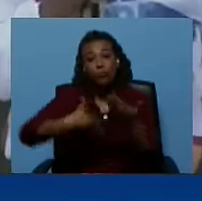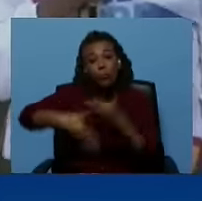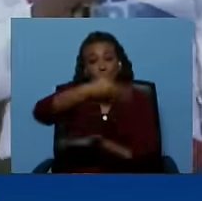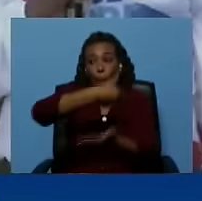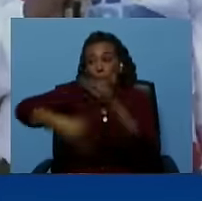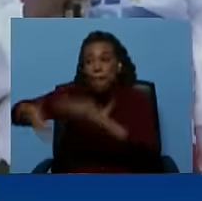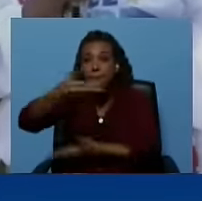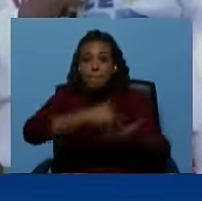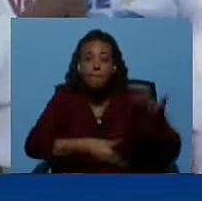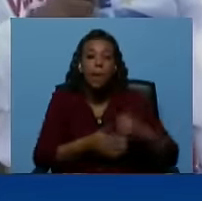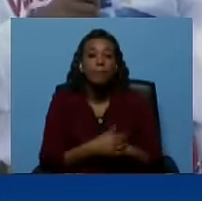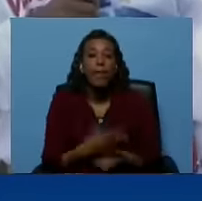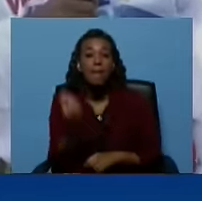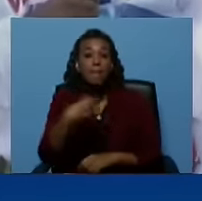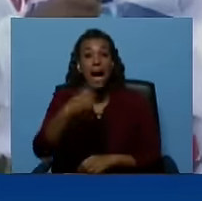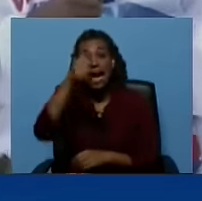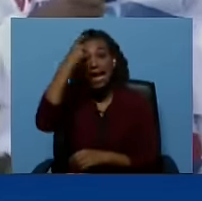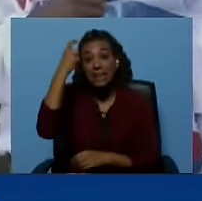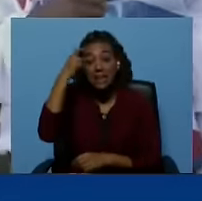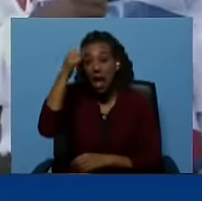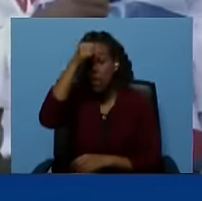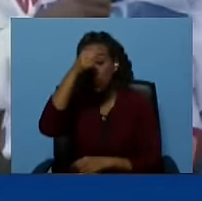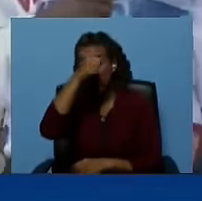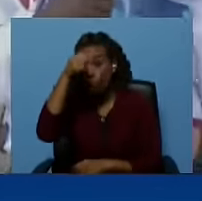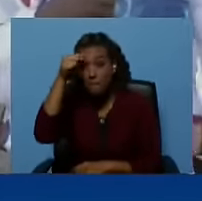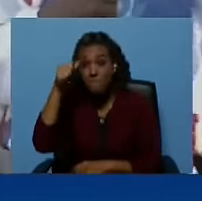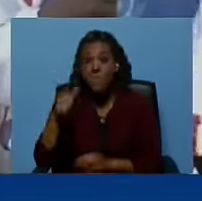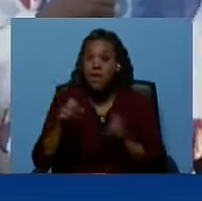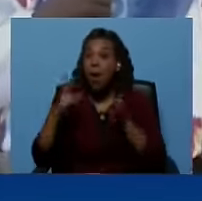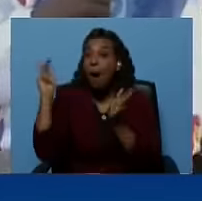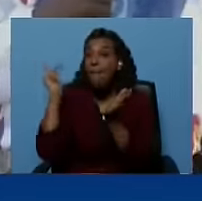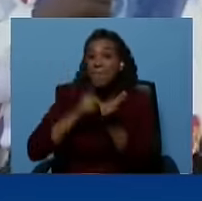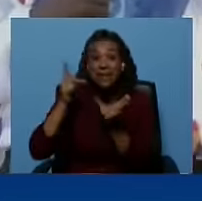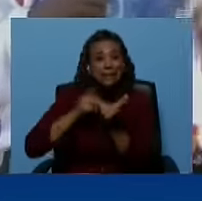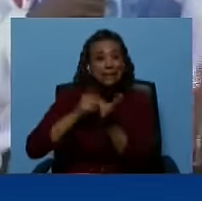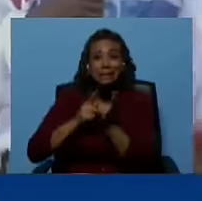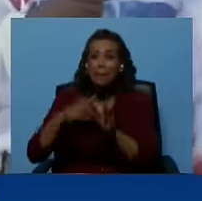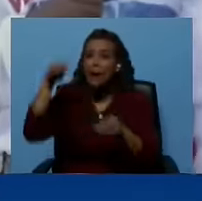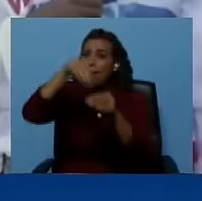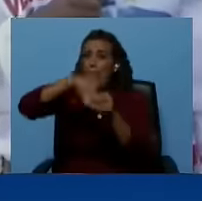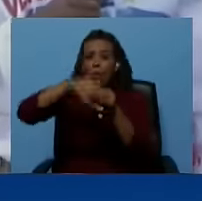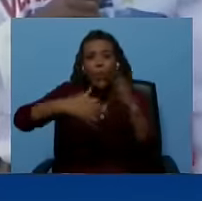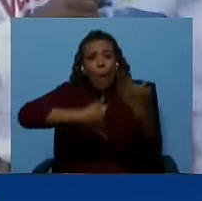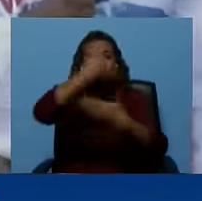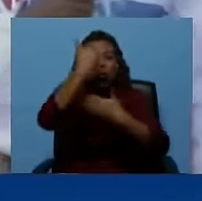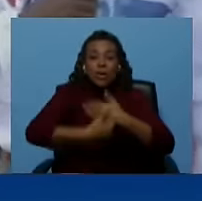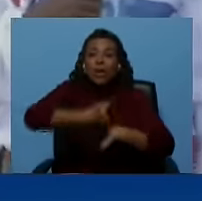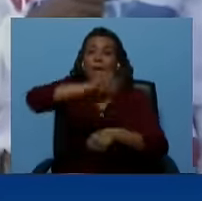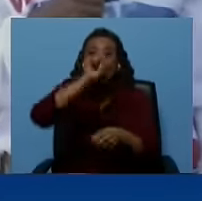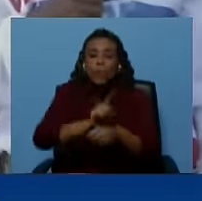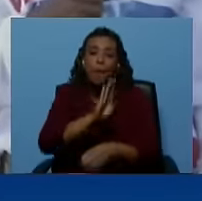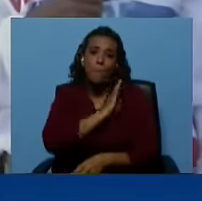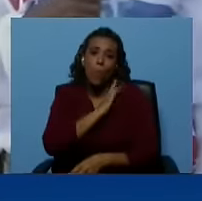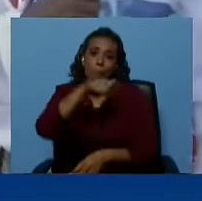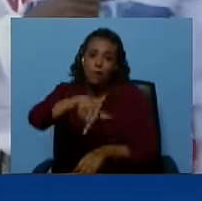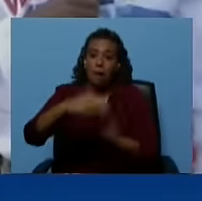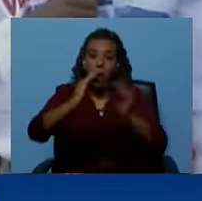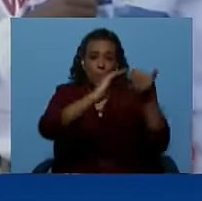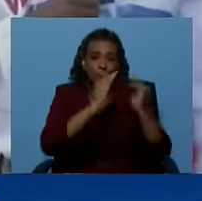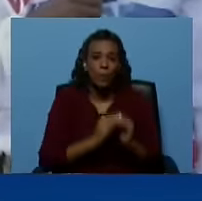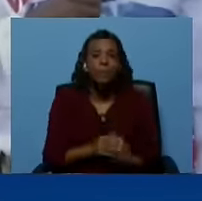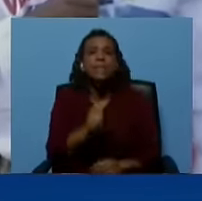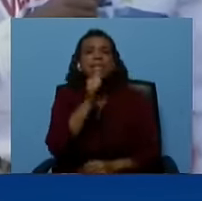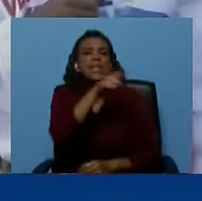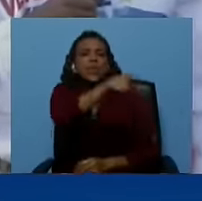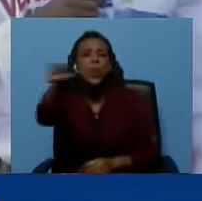distribución y el domingo hay que participar para que voten por el proyecto prioritario Quiénes